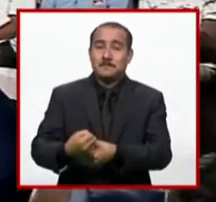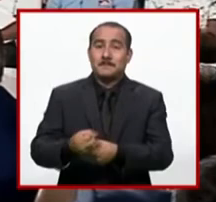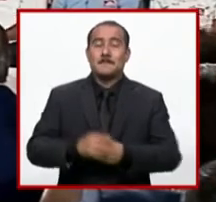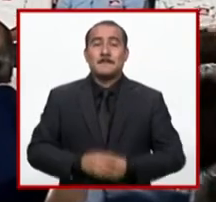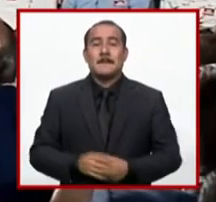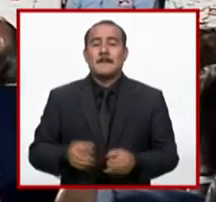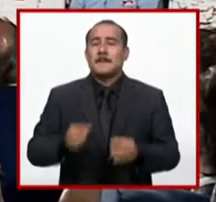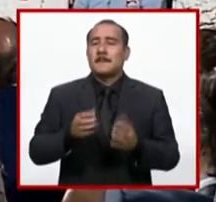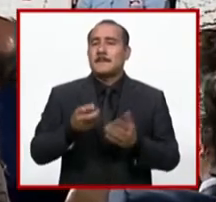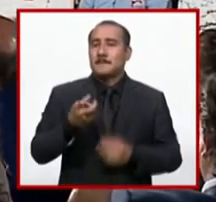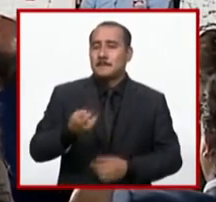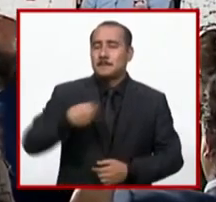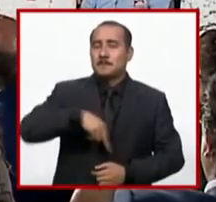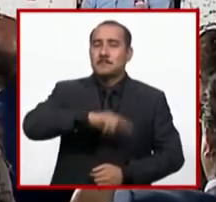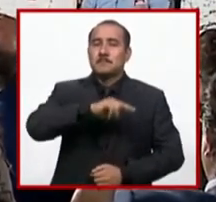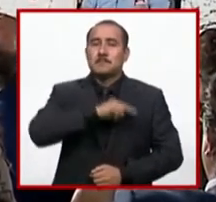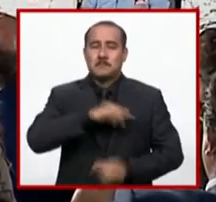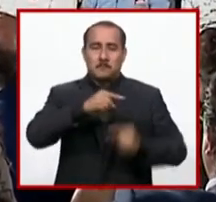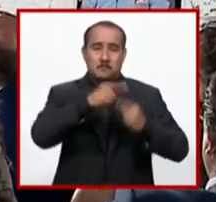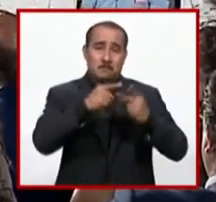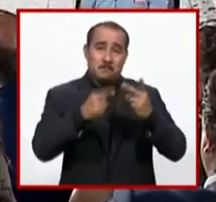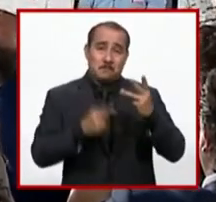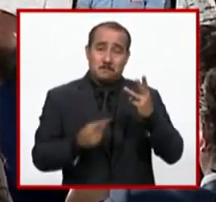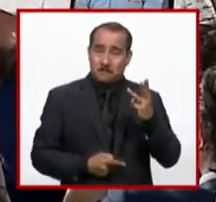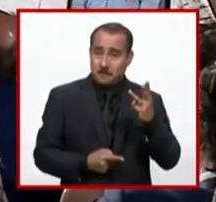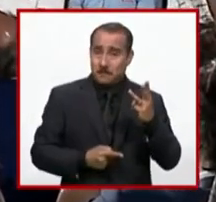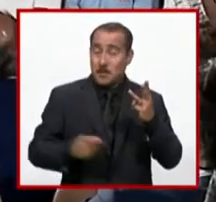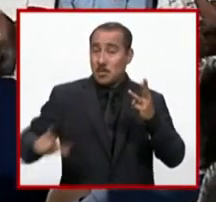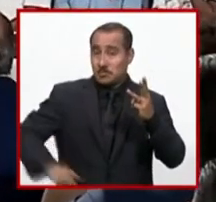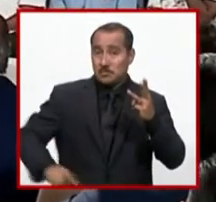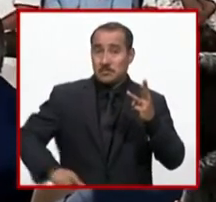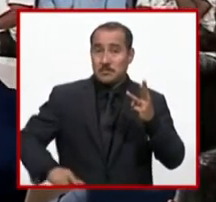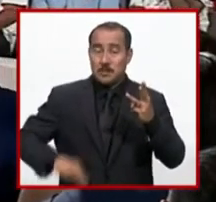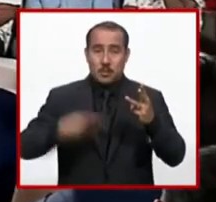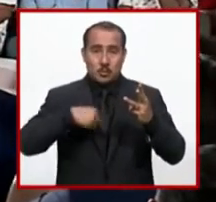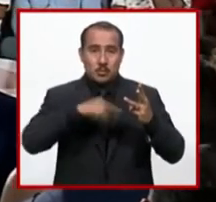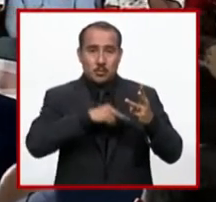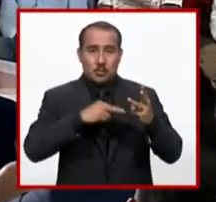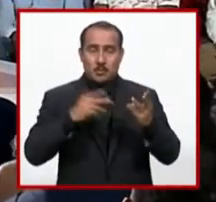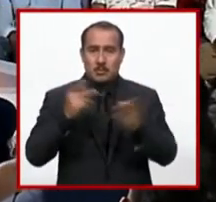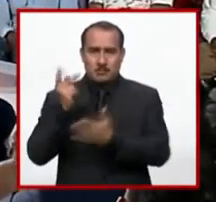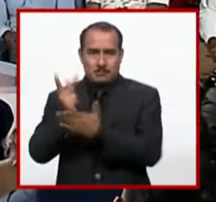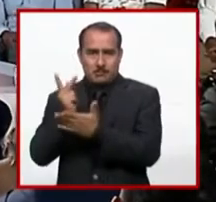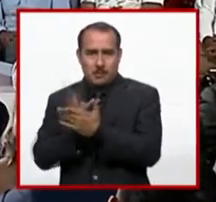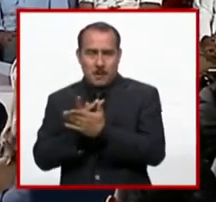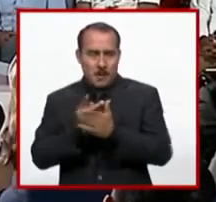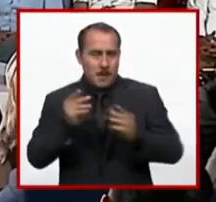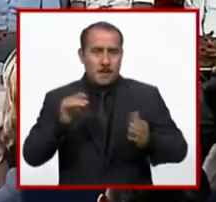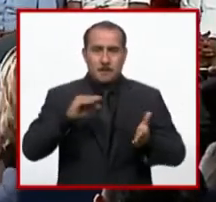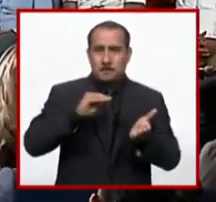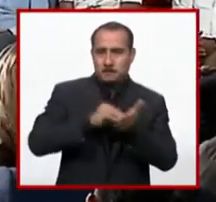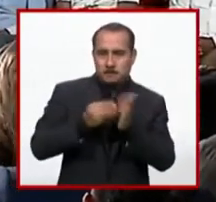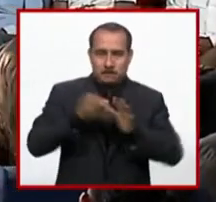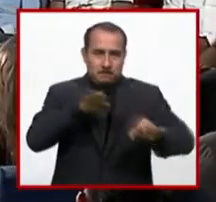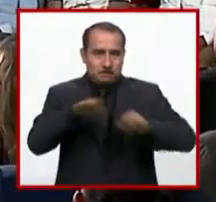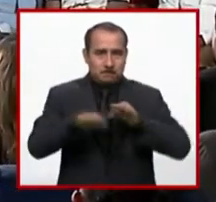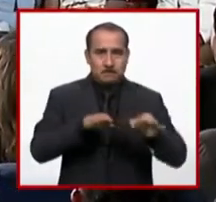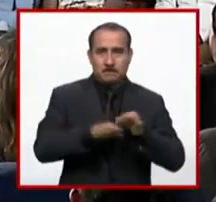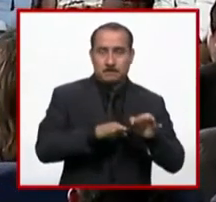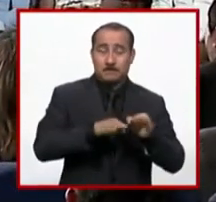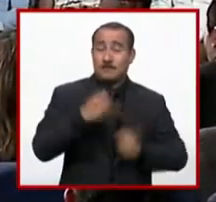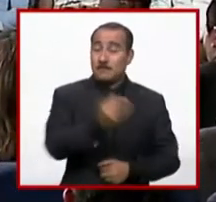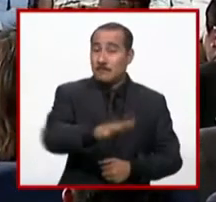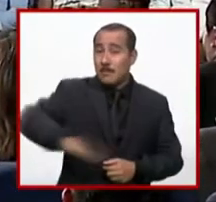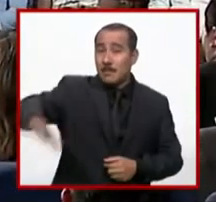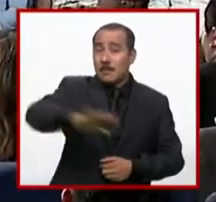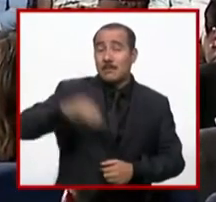de desdoblar en los tres niveles de gobierno esta agenda y poderla transmitir a la